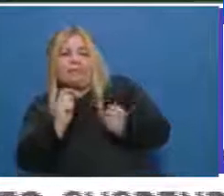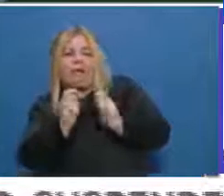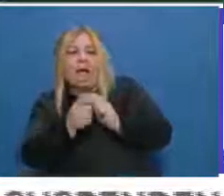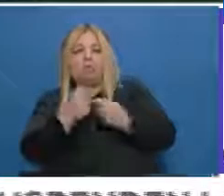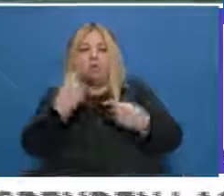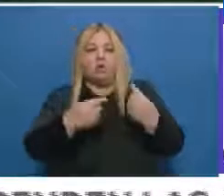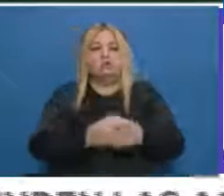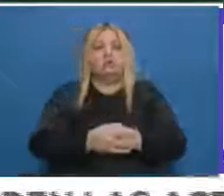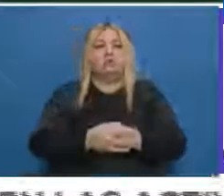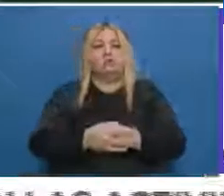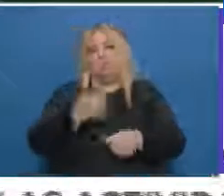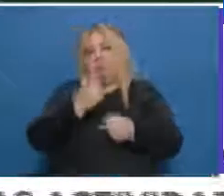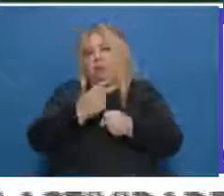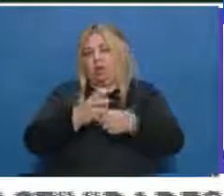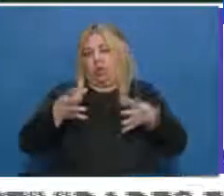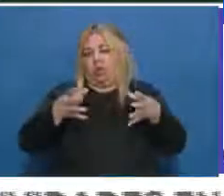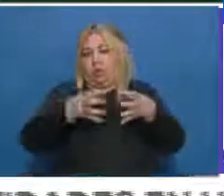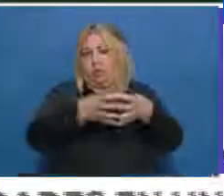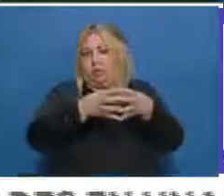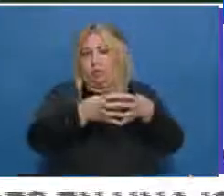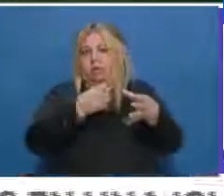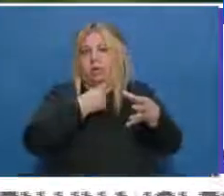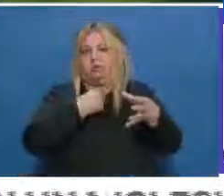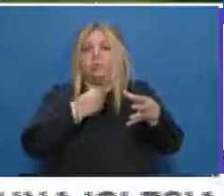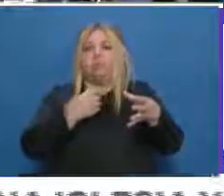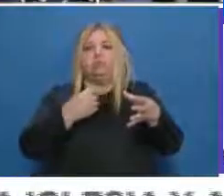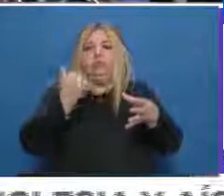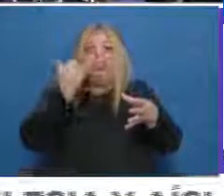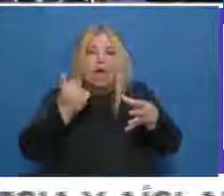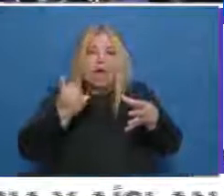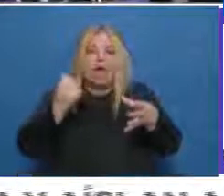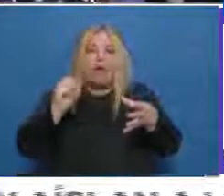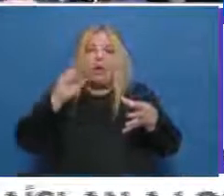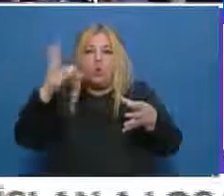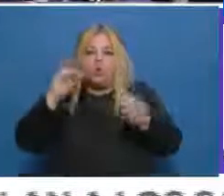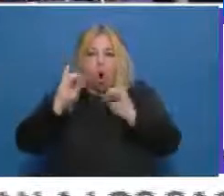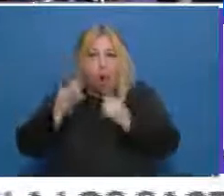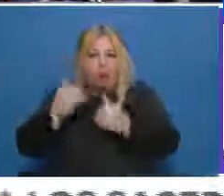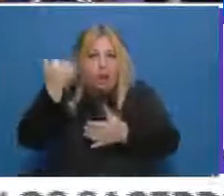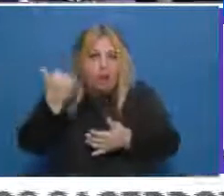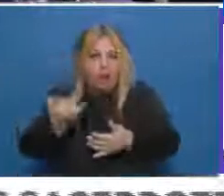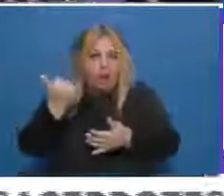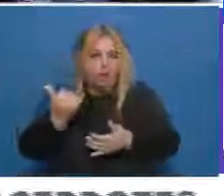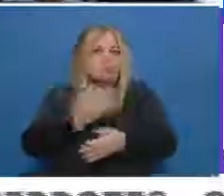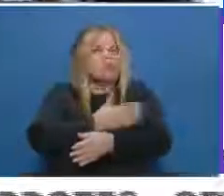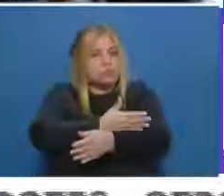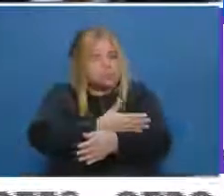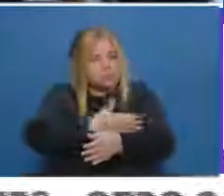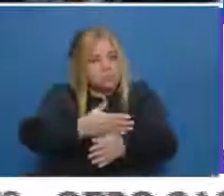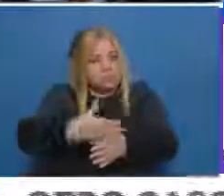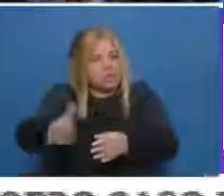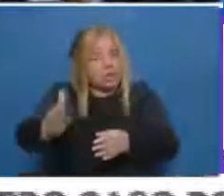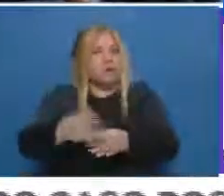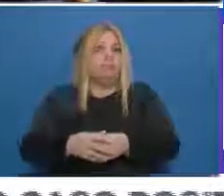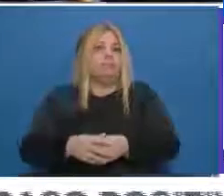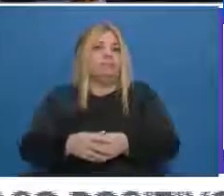aspectos. Queremos, primero que nada, que los chicos que están en el club continúen. Los dirigentes están en ese